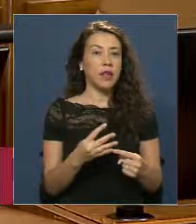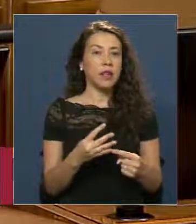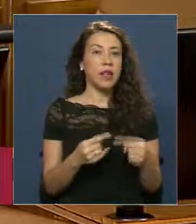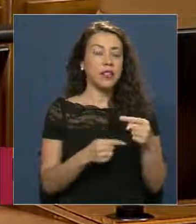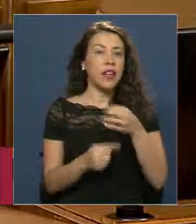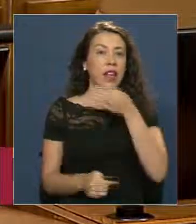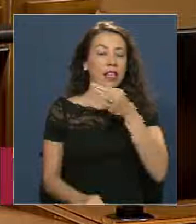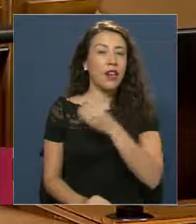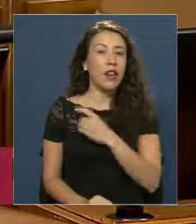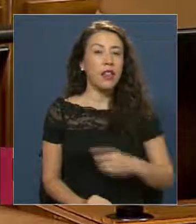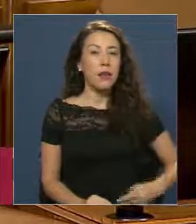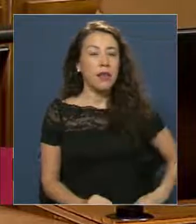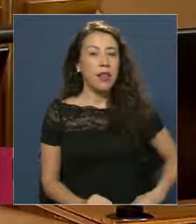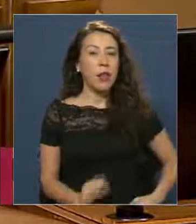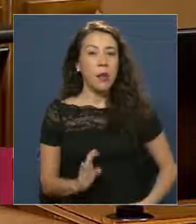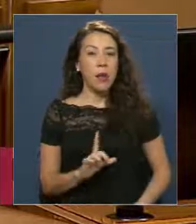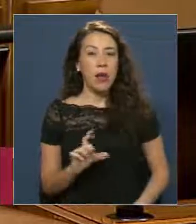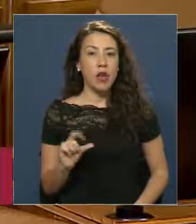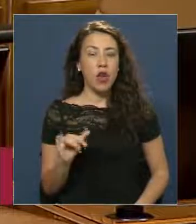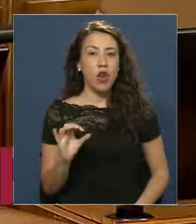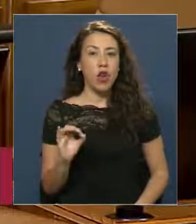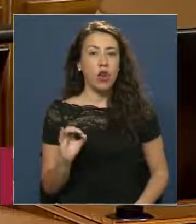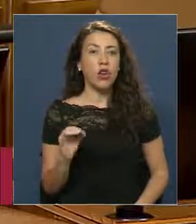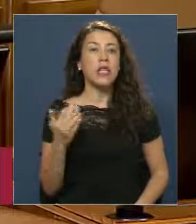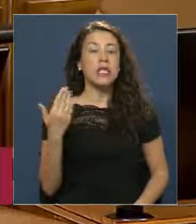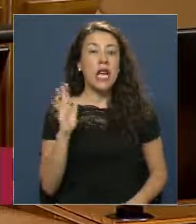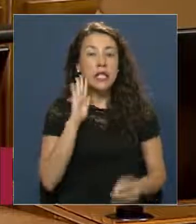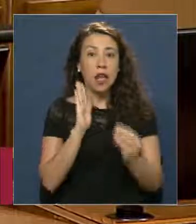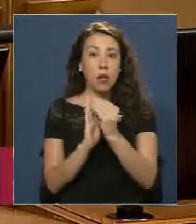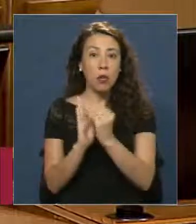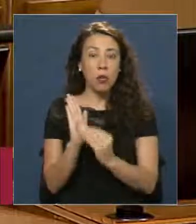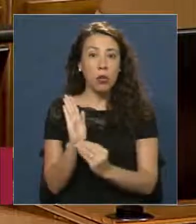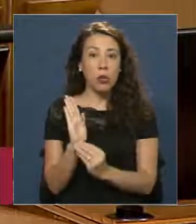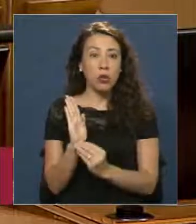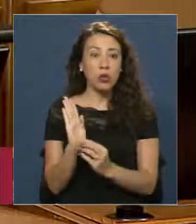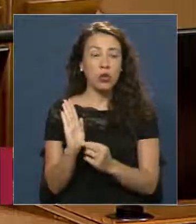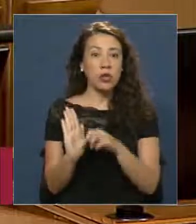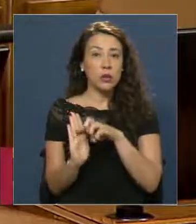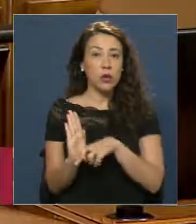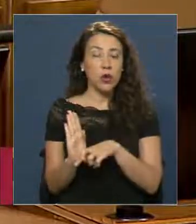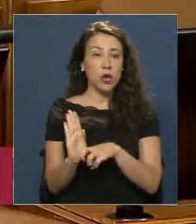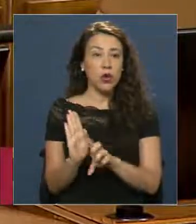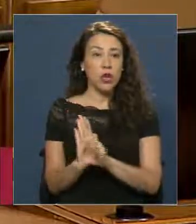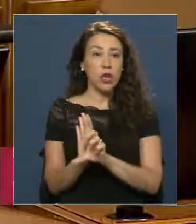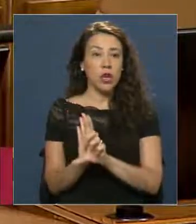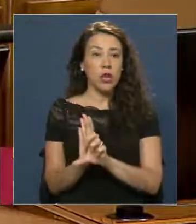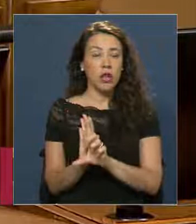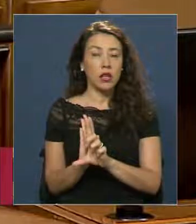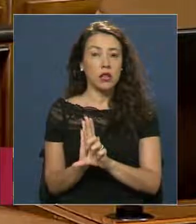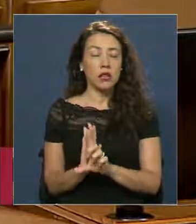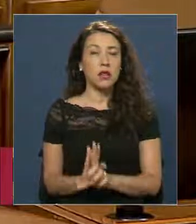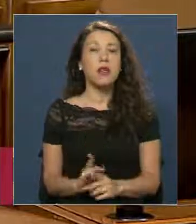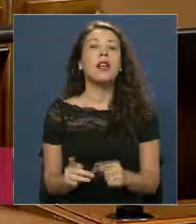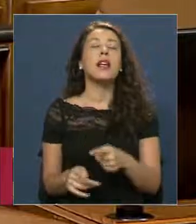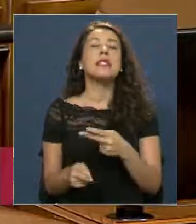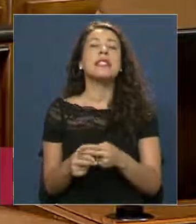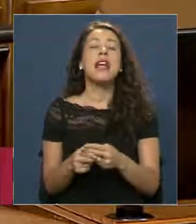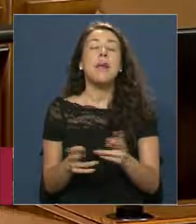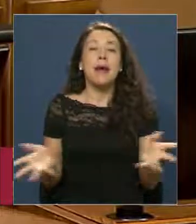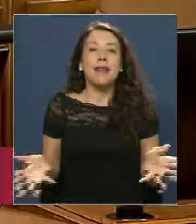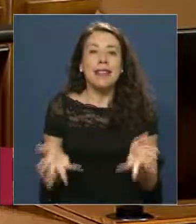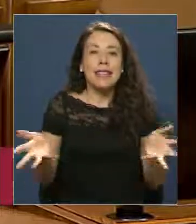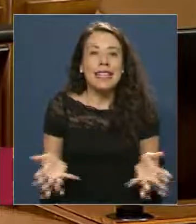su intermedio en su intervención están ya recogidos en el proyecto de ley dentro de la figura de incitación al